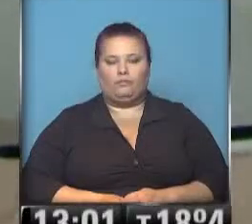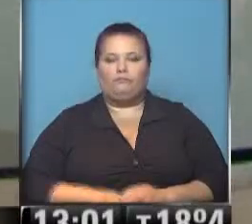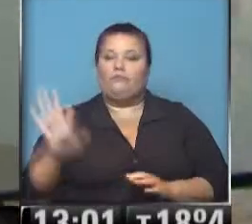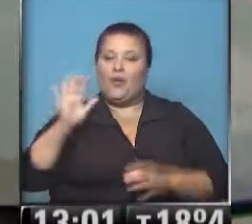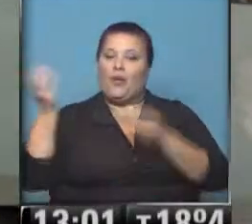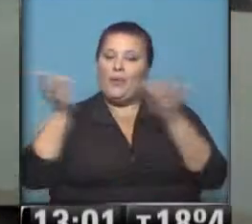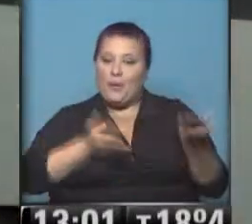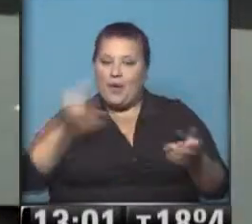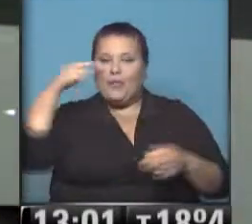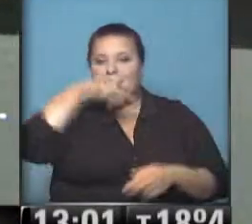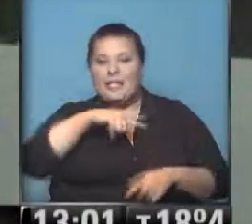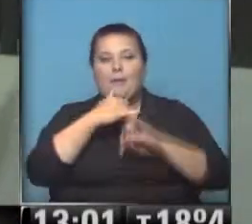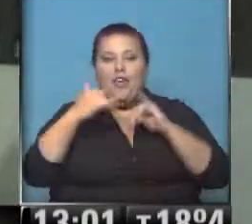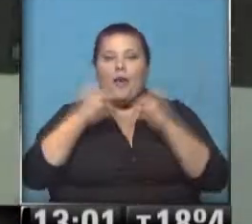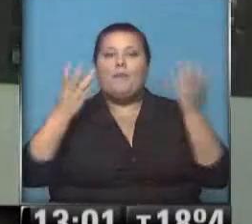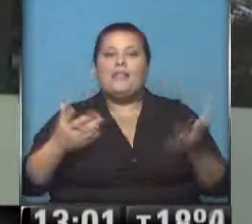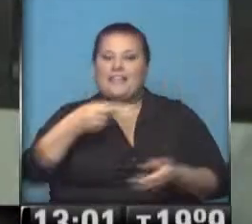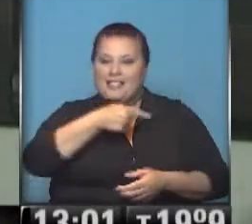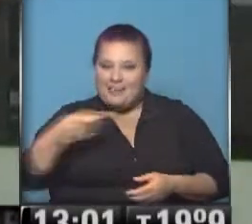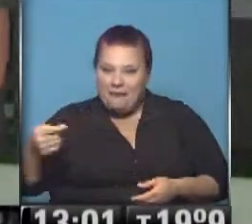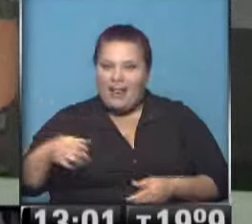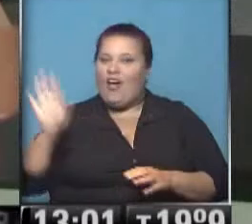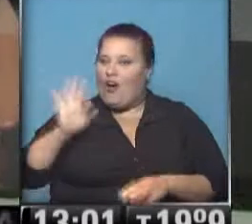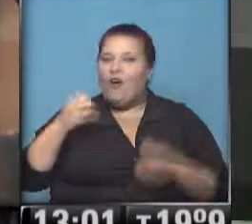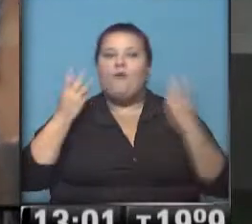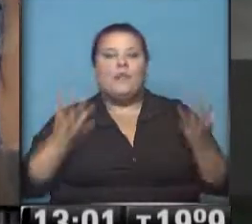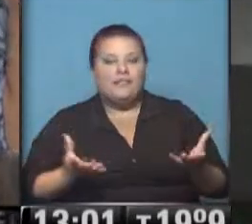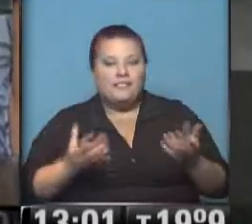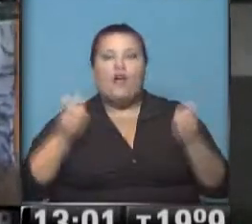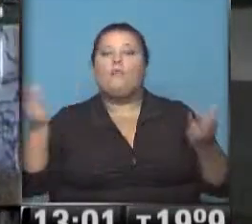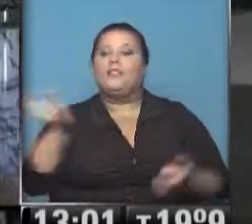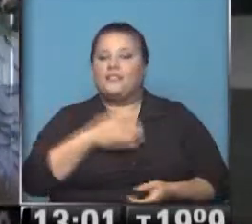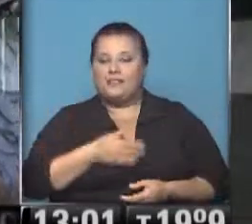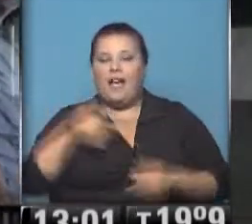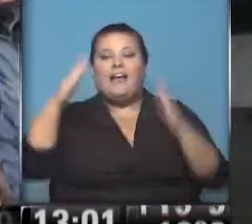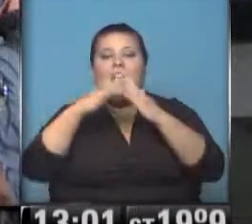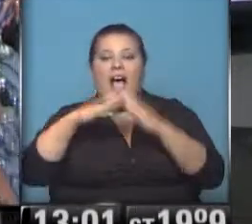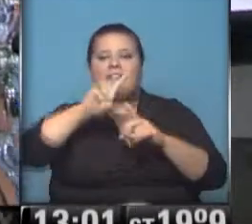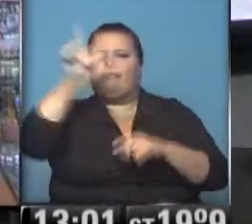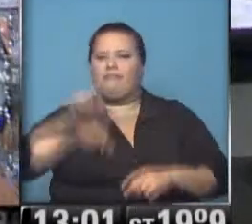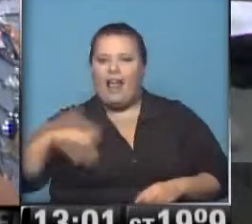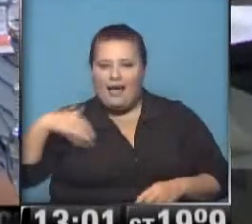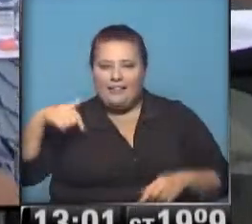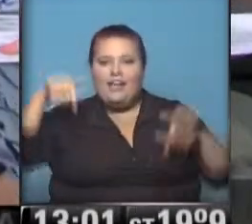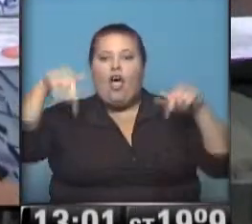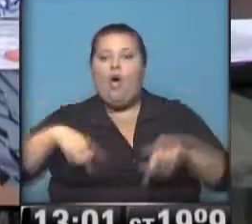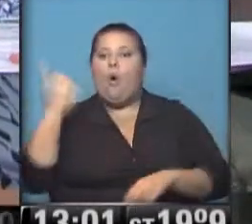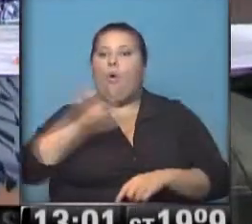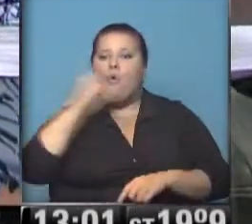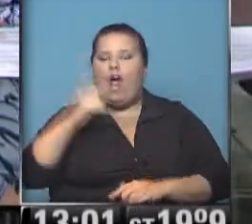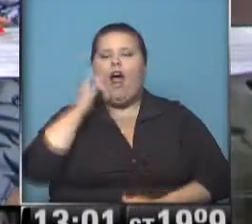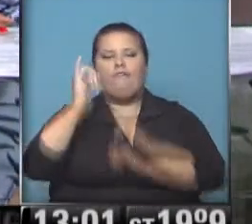Hola, bienvenidos a Visión 7 Mediodía. Buen comienzo de semana. Hola, Gus. ¿Cómo te va, Robert? ¿Cómo les va en casa, en todo el país? Los vamos a acompañar con una hora